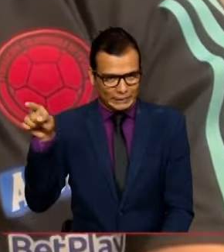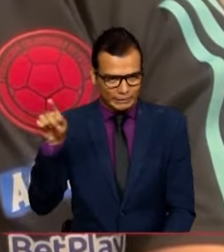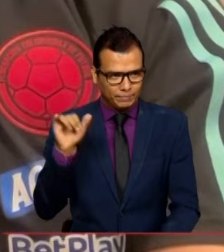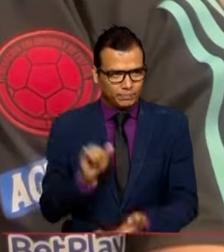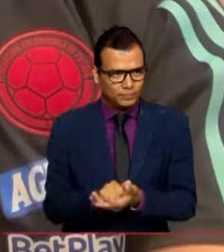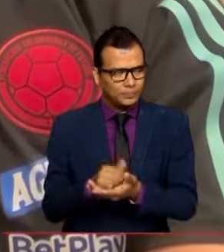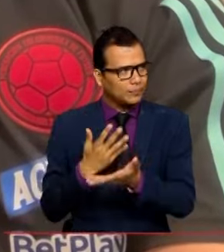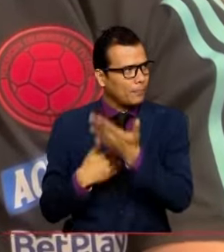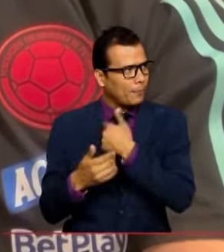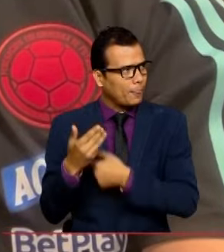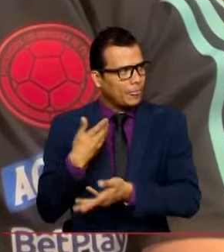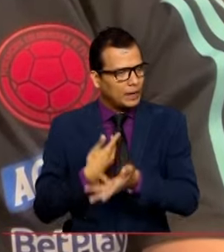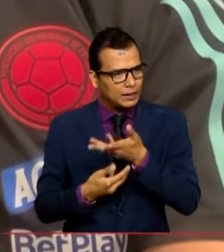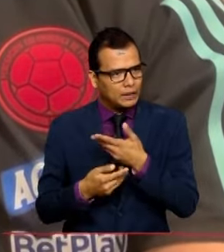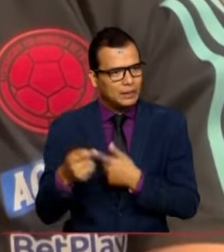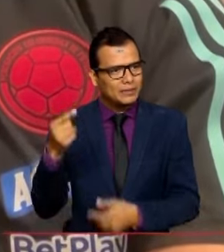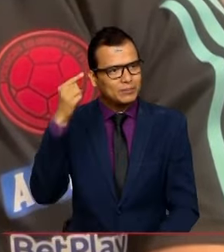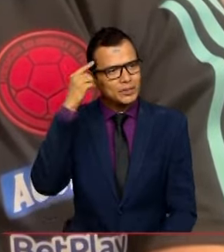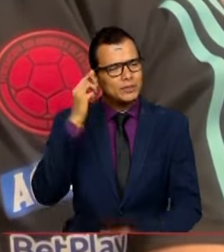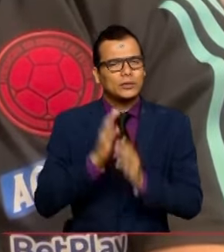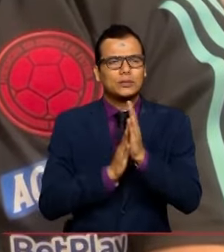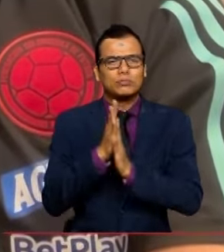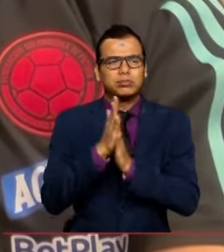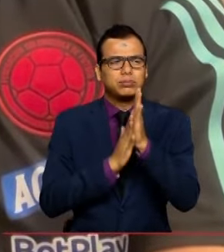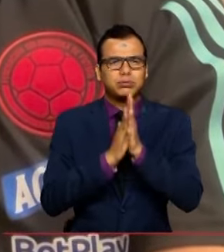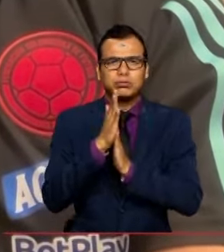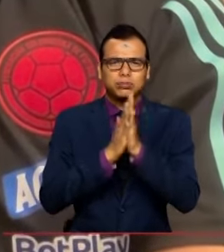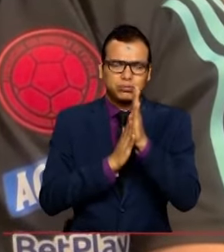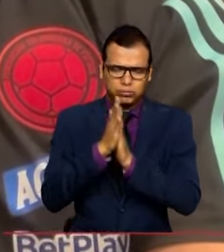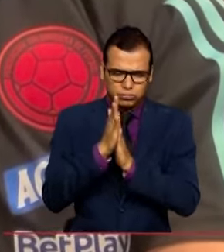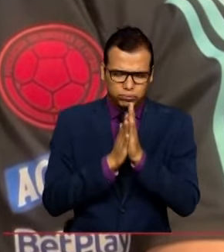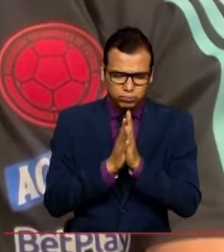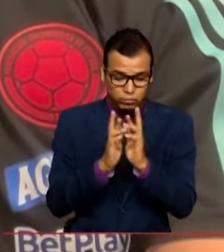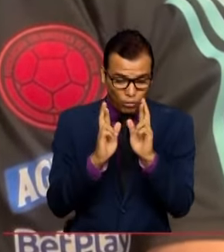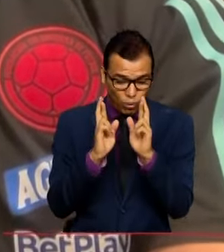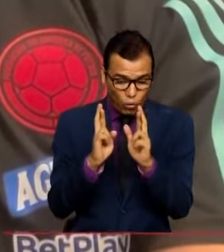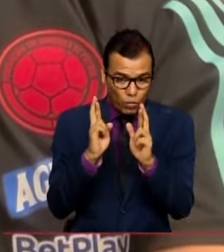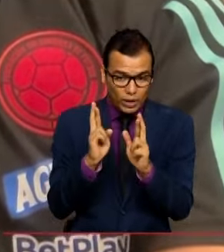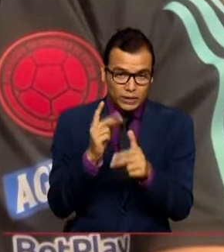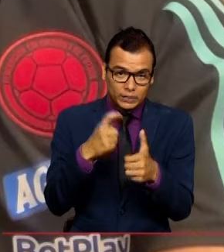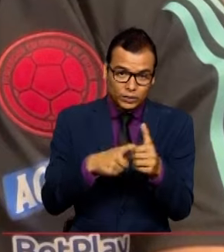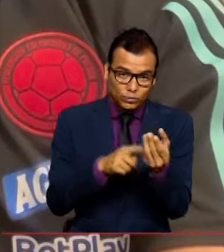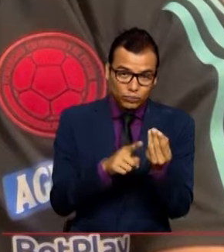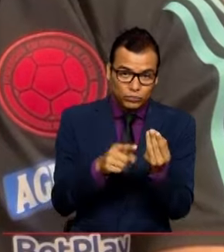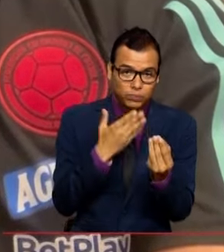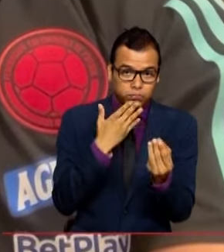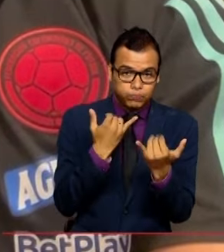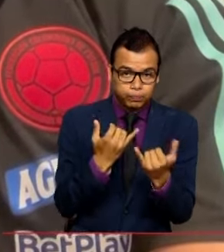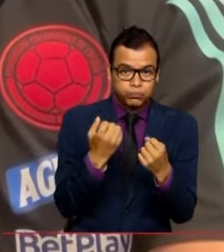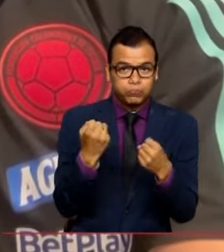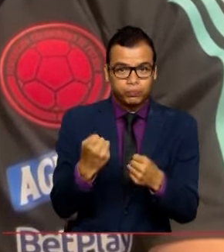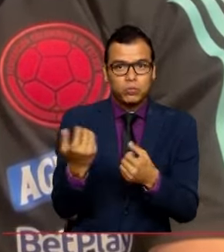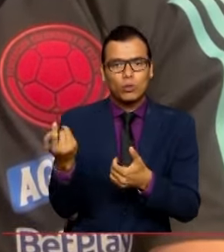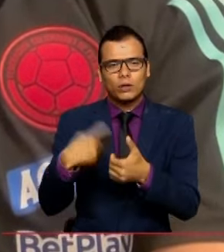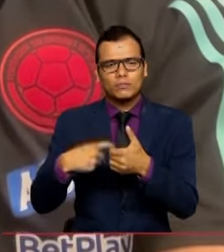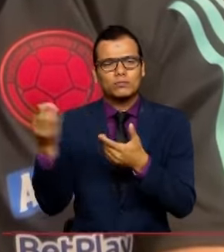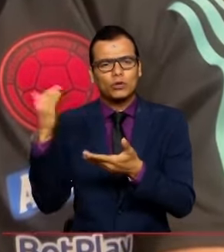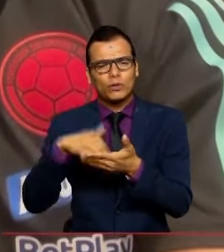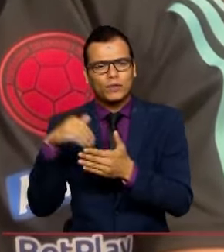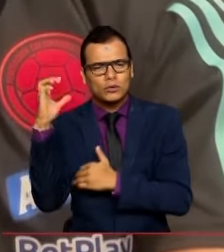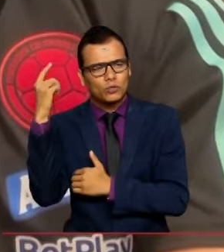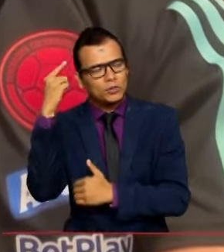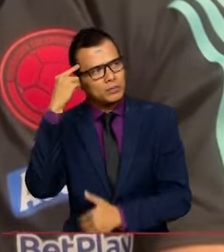García Zárate. ¿Todavía tiene la ilusión, el sueño, con más continuidad en el Rayo Vallecano, de formar parte de la Selección Colombia?